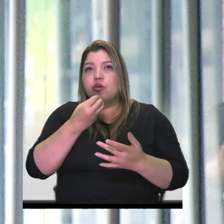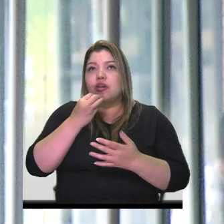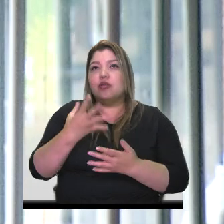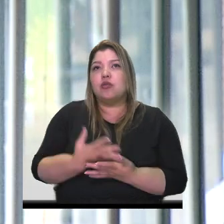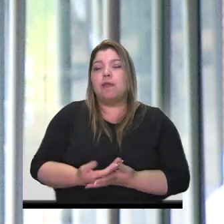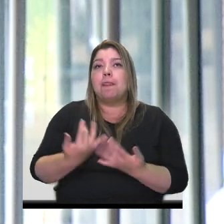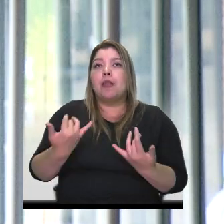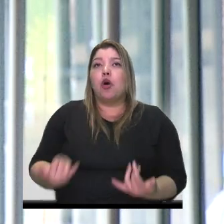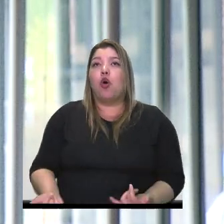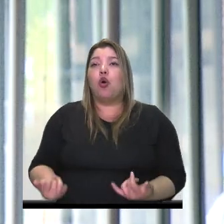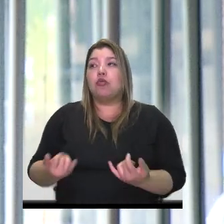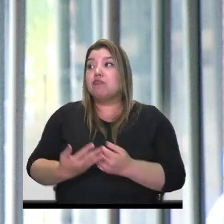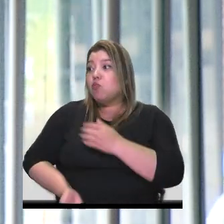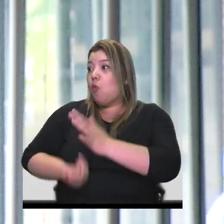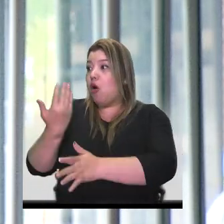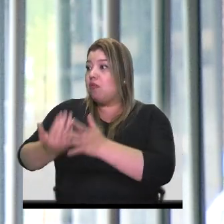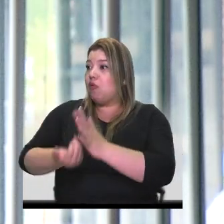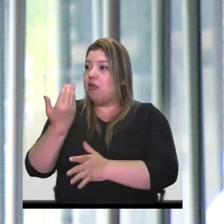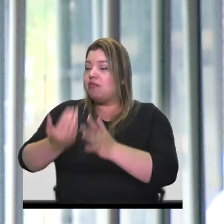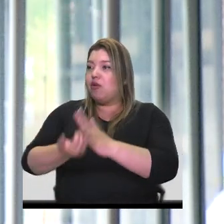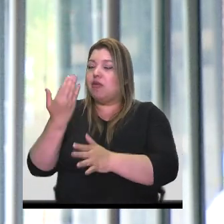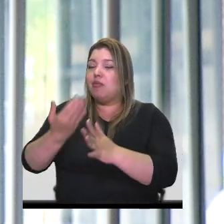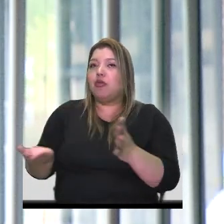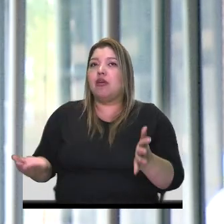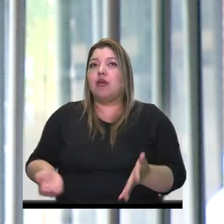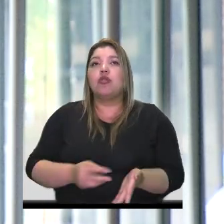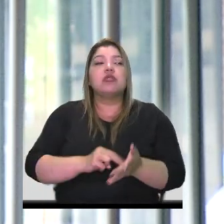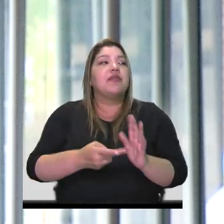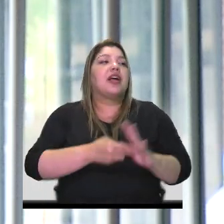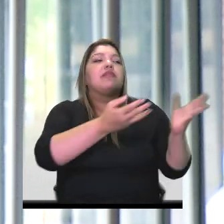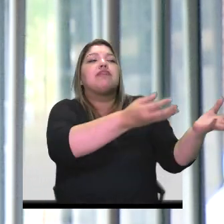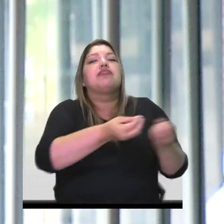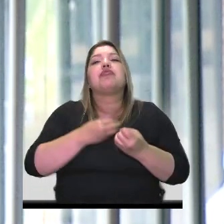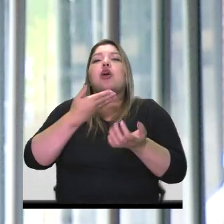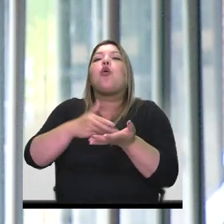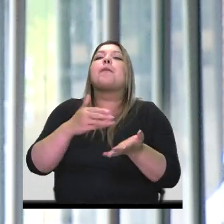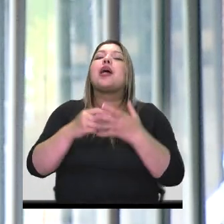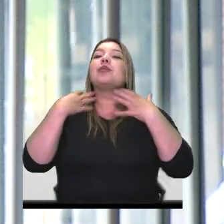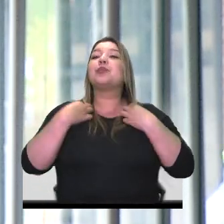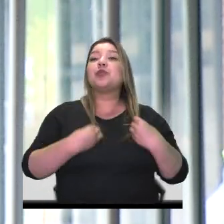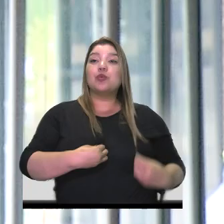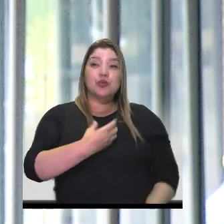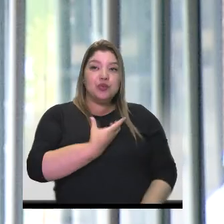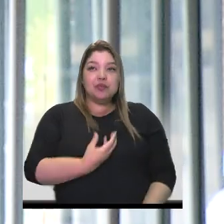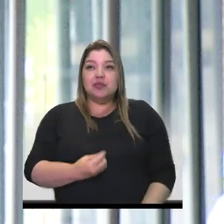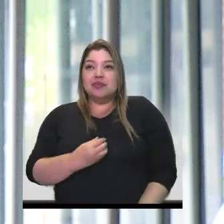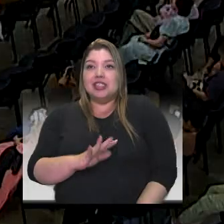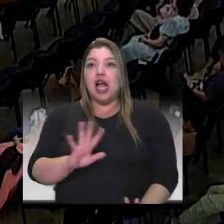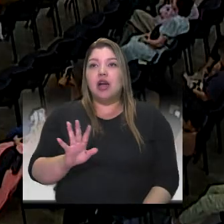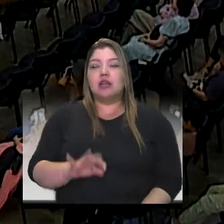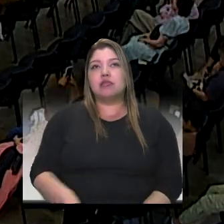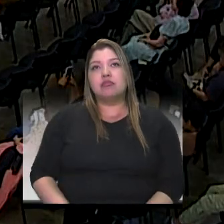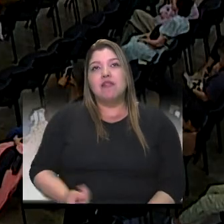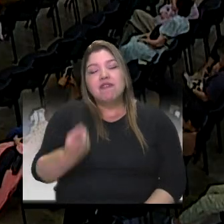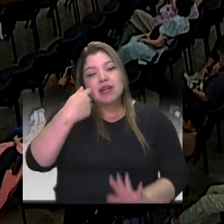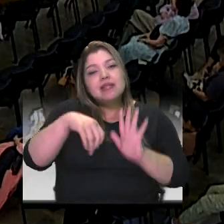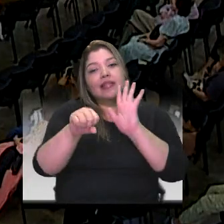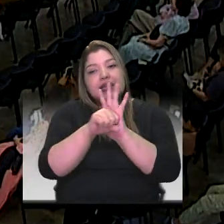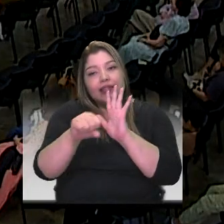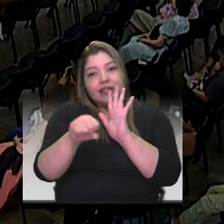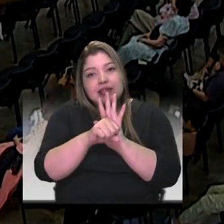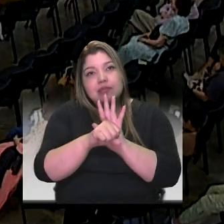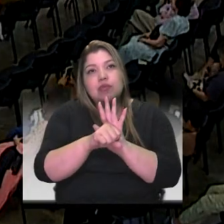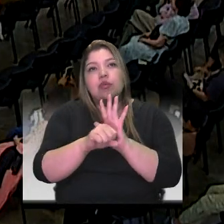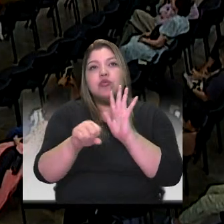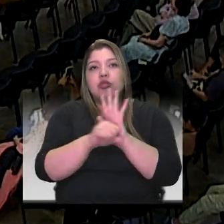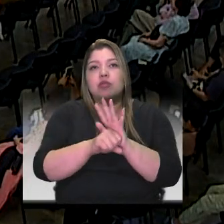está súper de moda, pero queremos, pues, simplemente adquirirlo como un sustrato y no como un asunto simbólico, no como un asunto